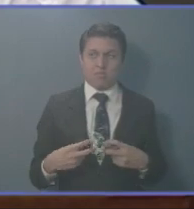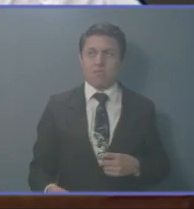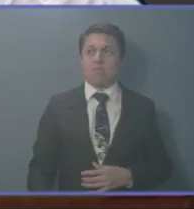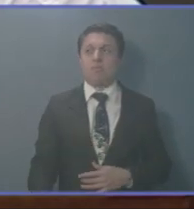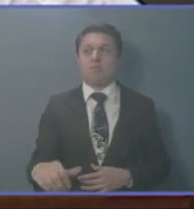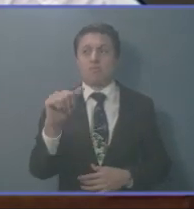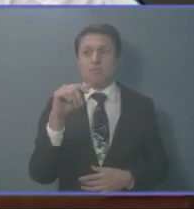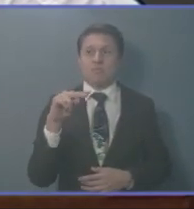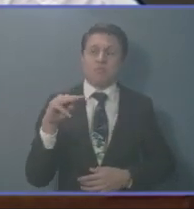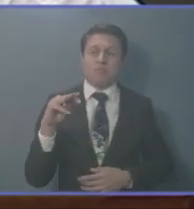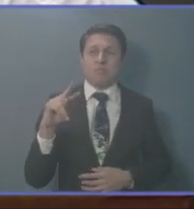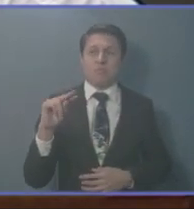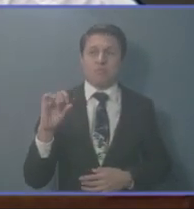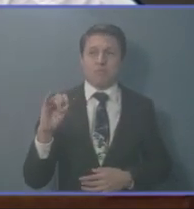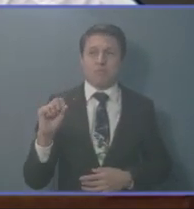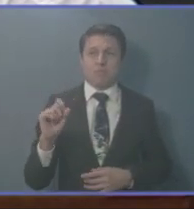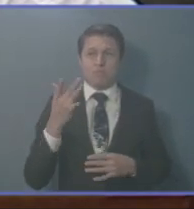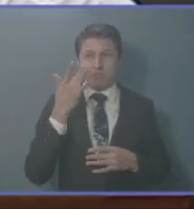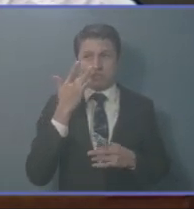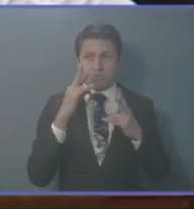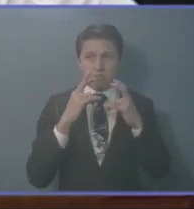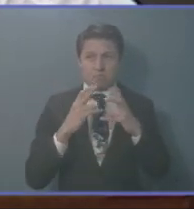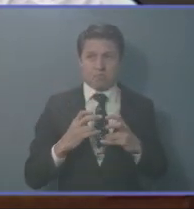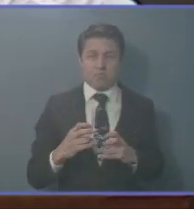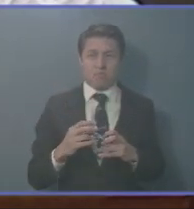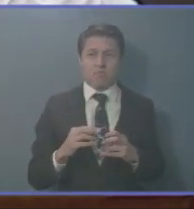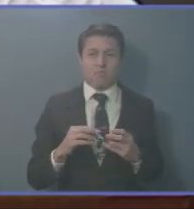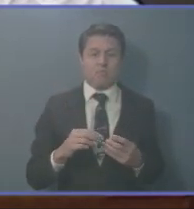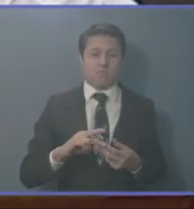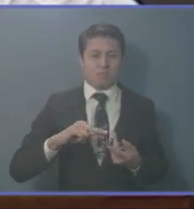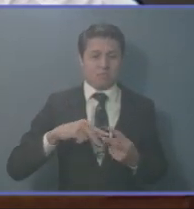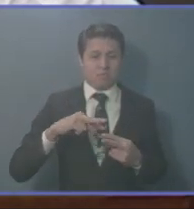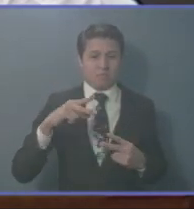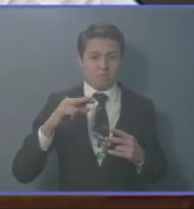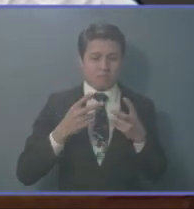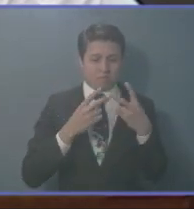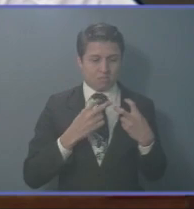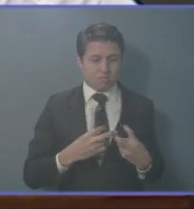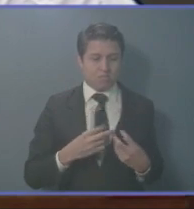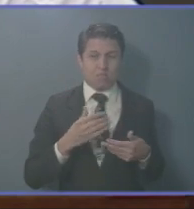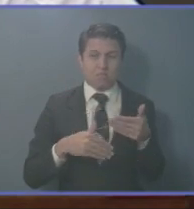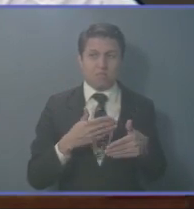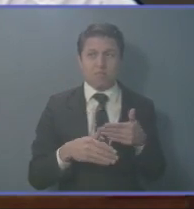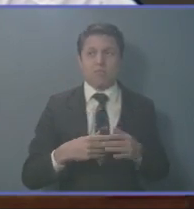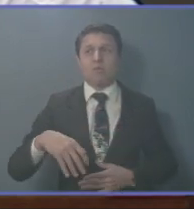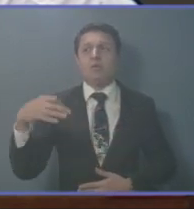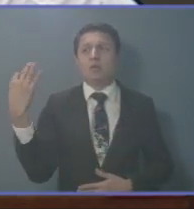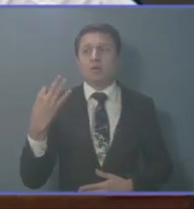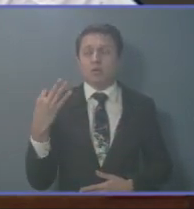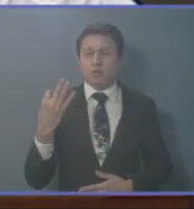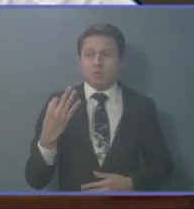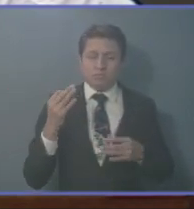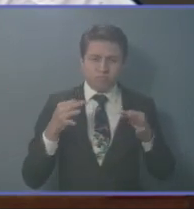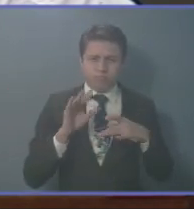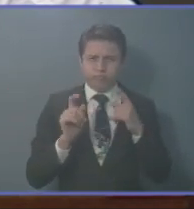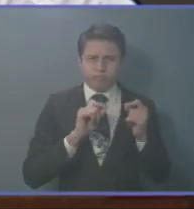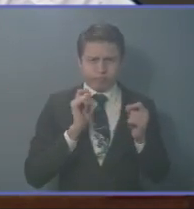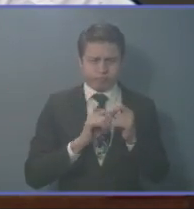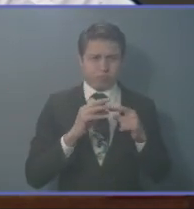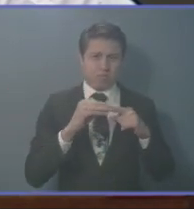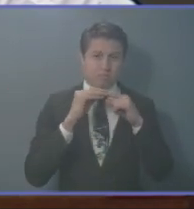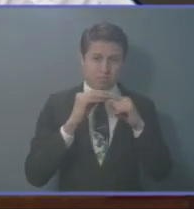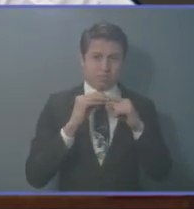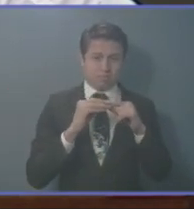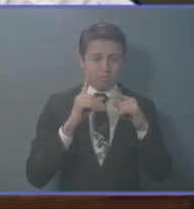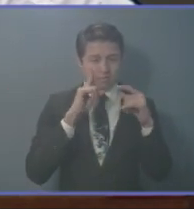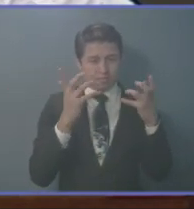de examen físico y pruebas de laboratorio. K. Examen de gabinete. Procedimientos que requieren de un equipo especializado para realizar el